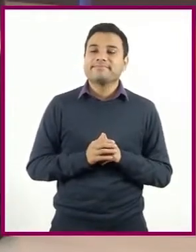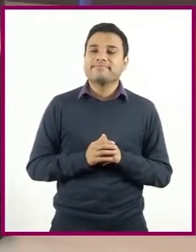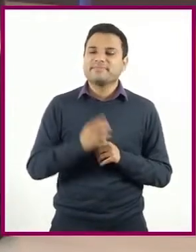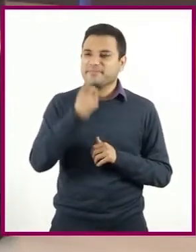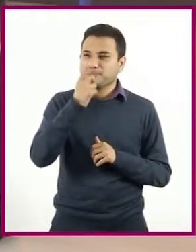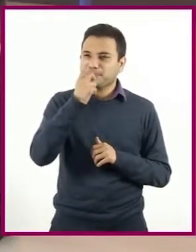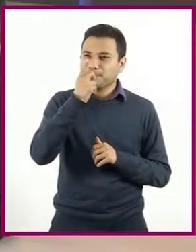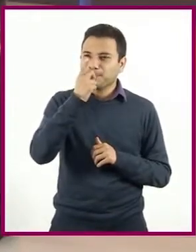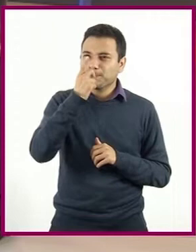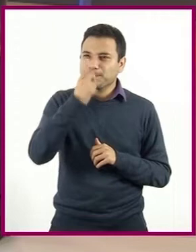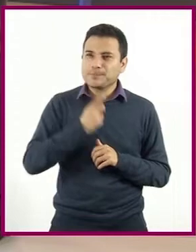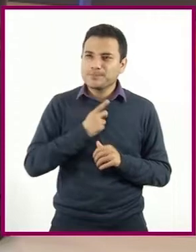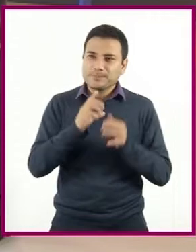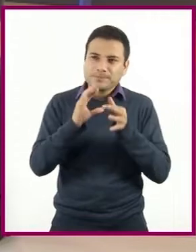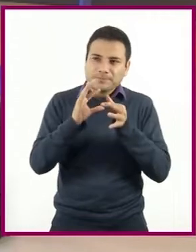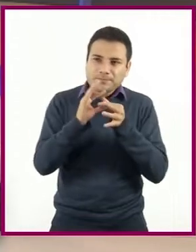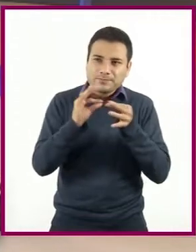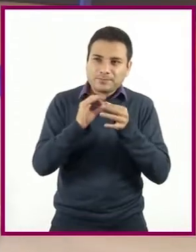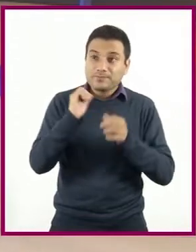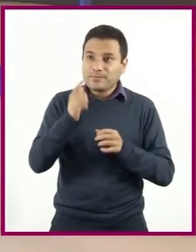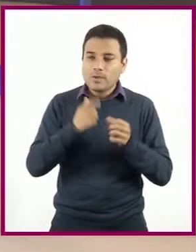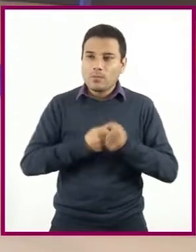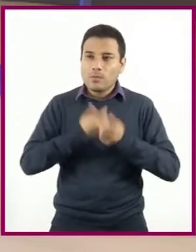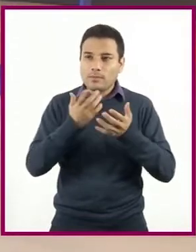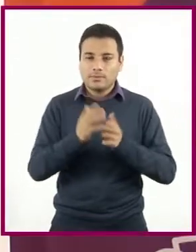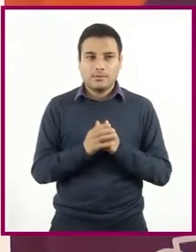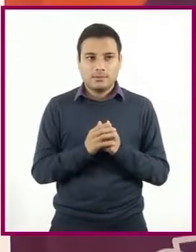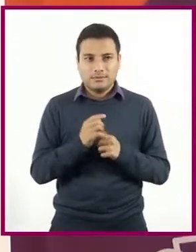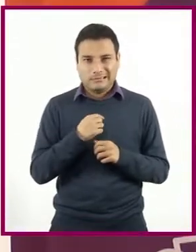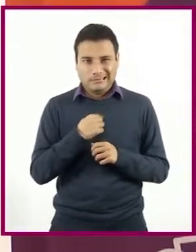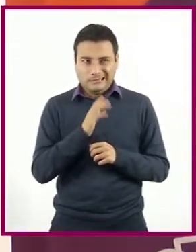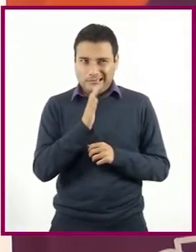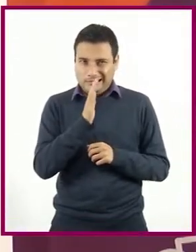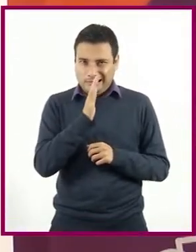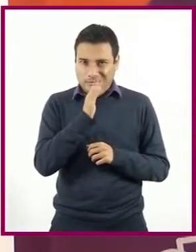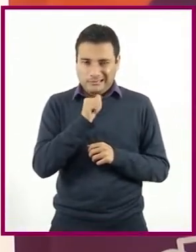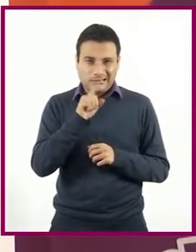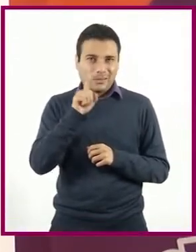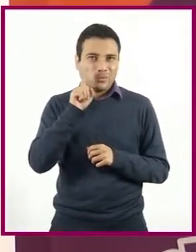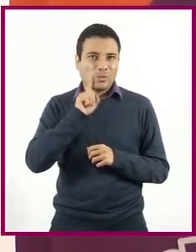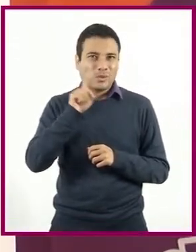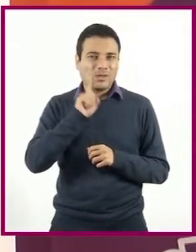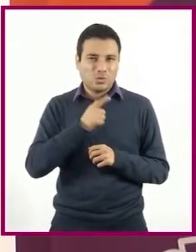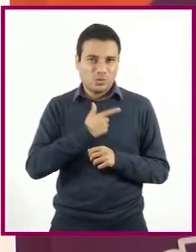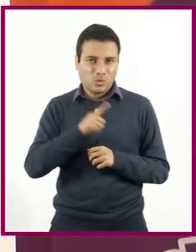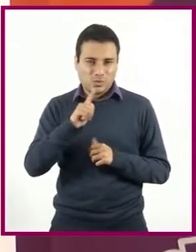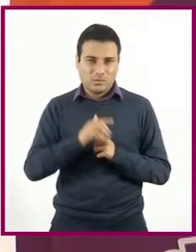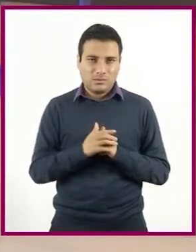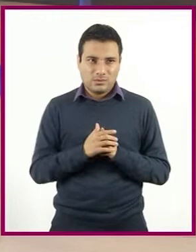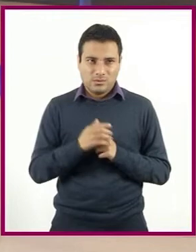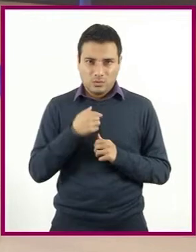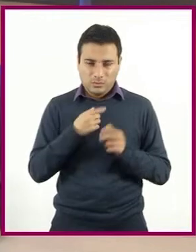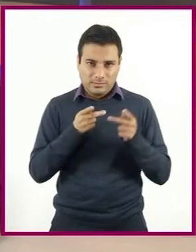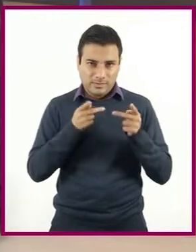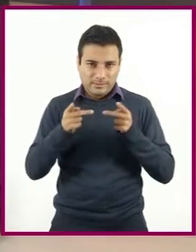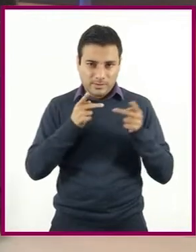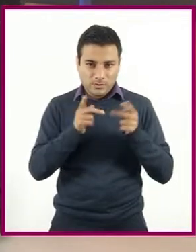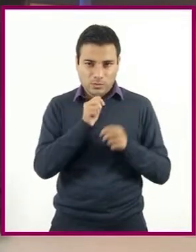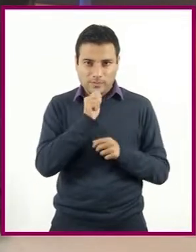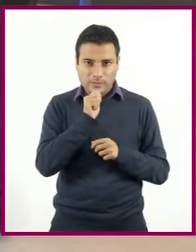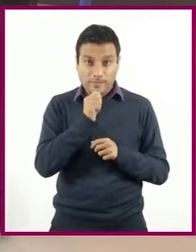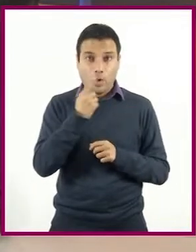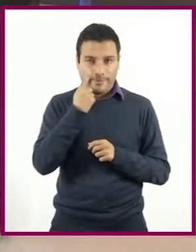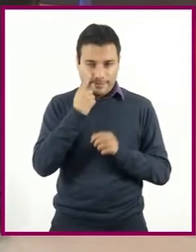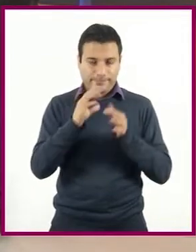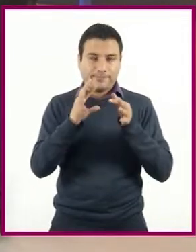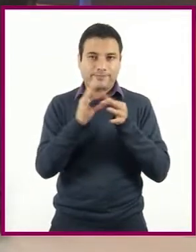darnos algún adelanto de algún poema? Ay, no sé, es que a ella no le gusta. ¡Tantito! Y no venía preparado, ¿eh? A ver. Pero mire,